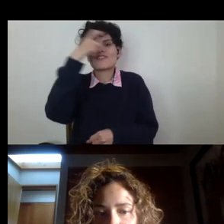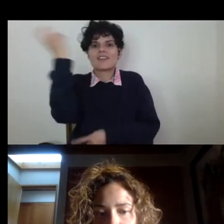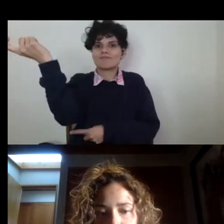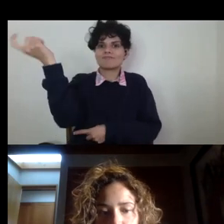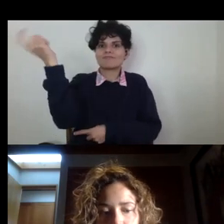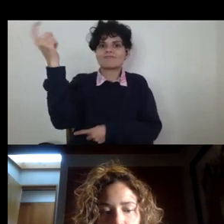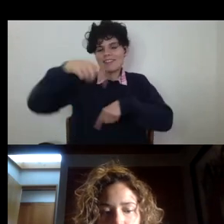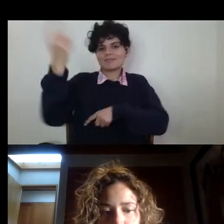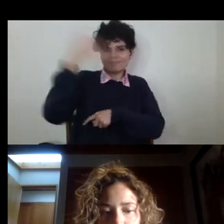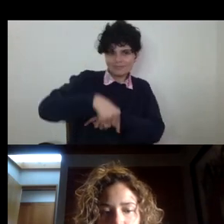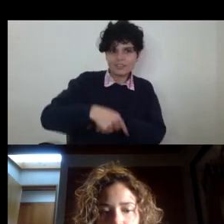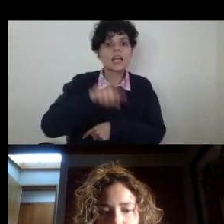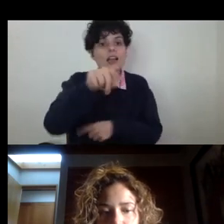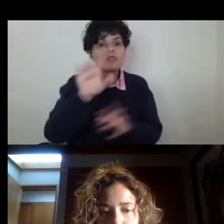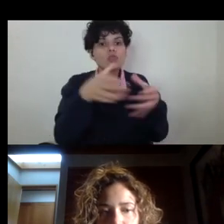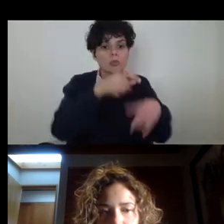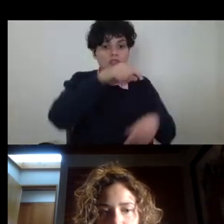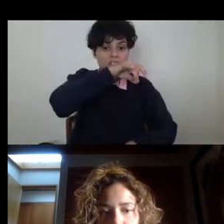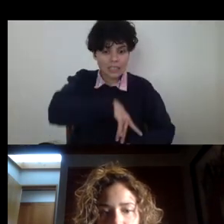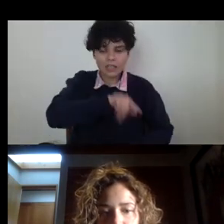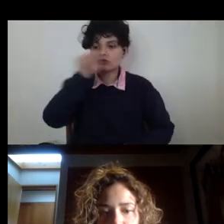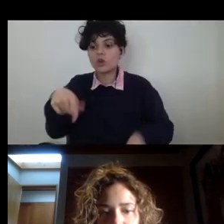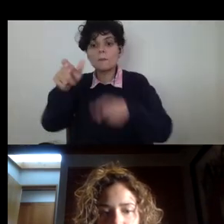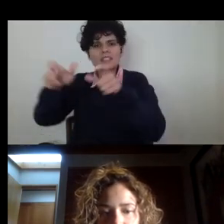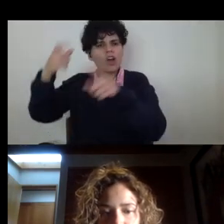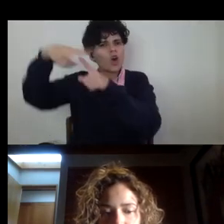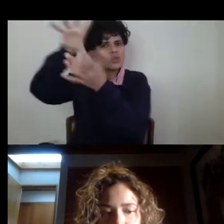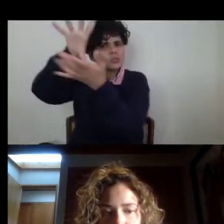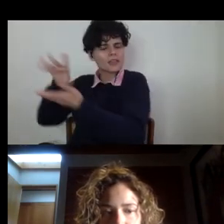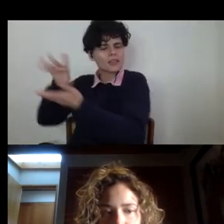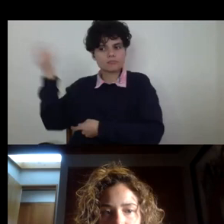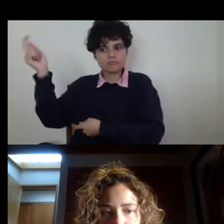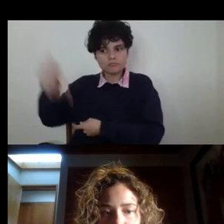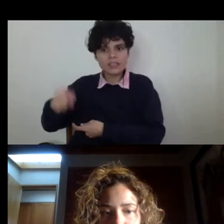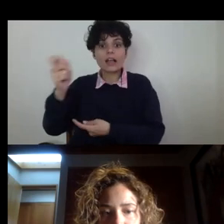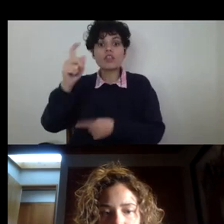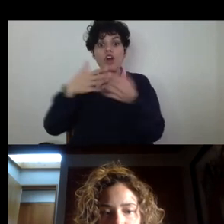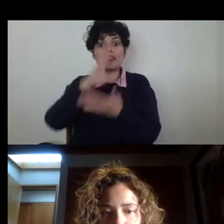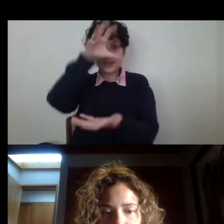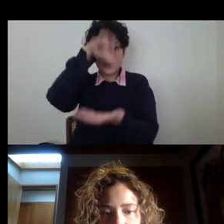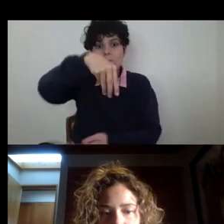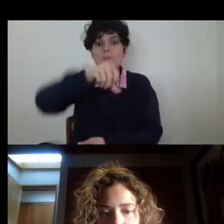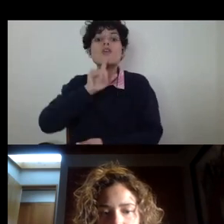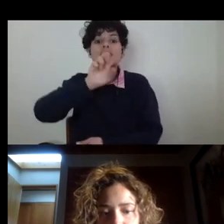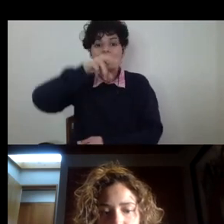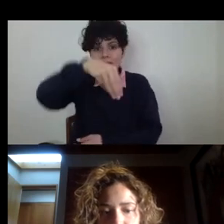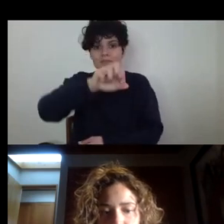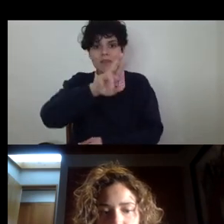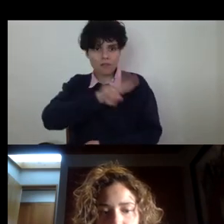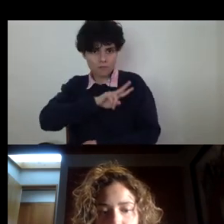de extranjeros en Montemar son clásicos al día de hoy, porque contribuyeron,